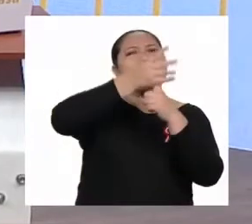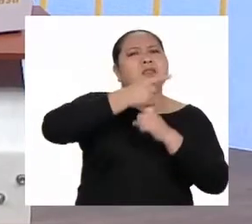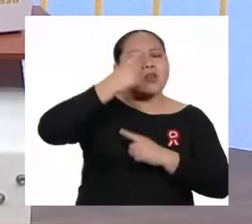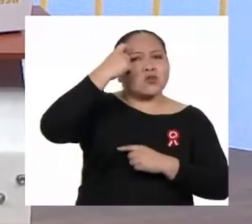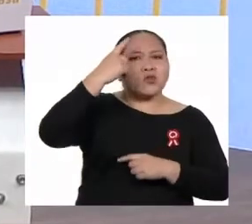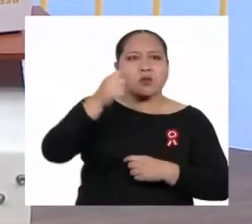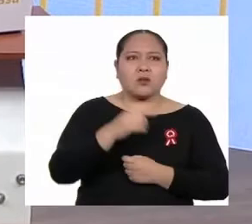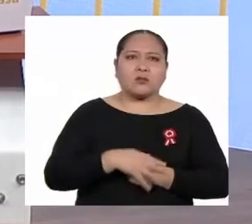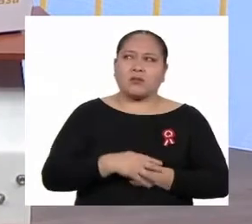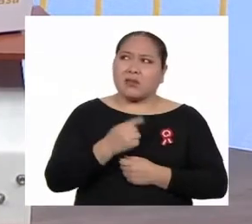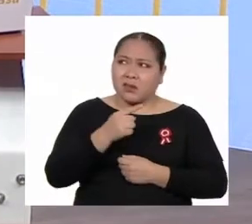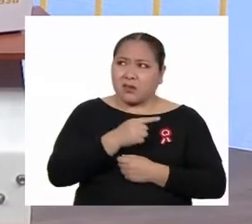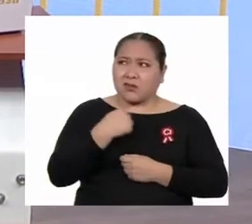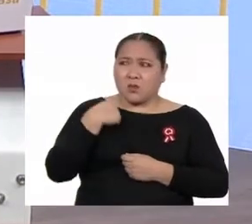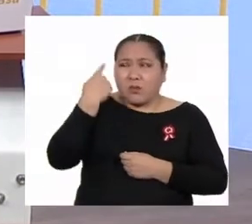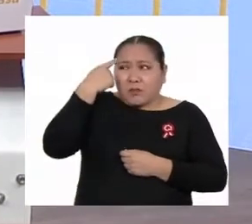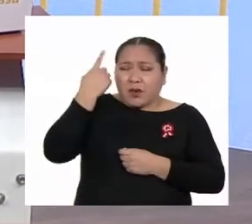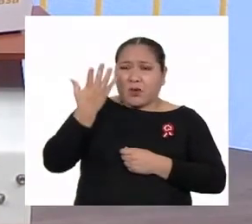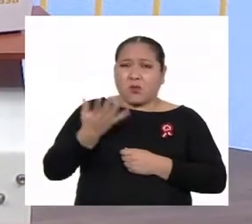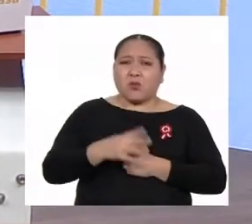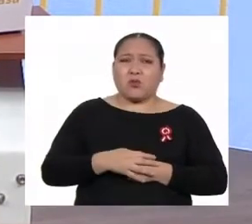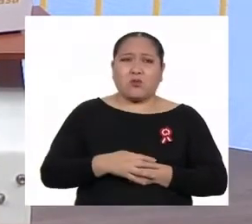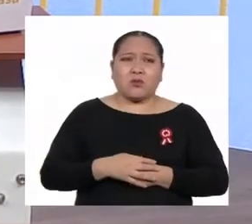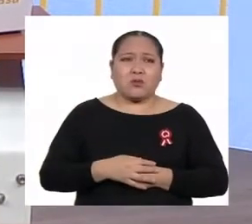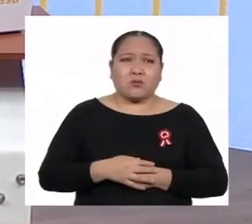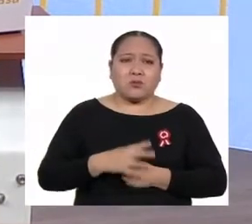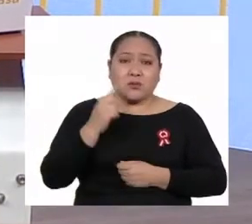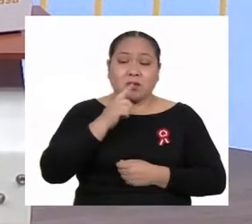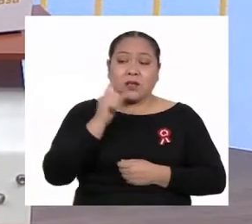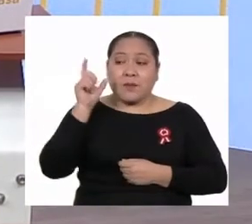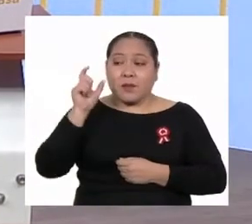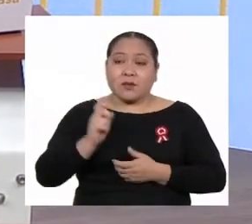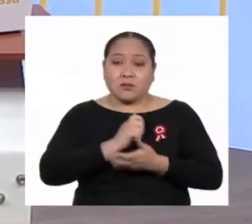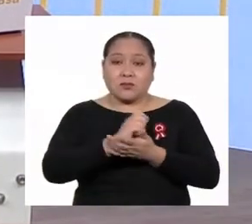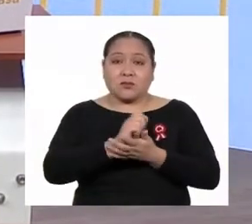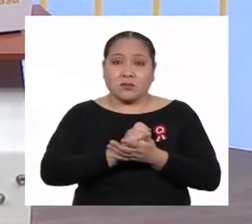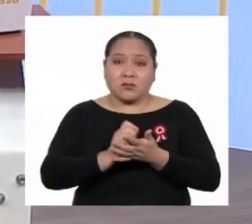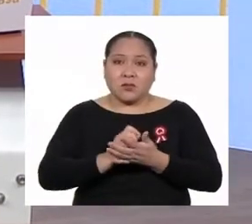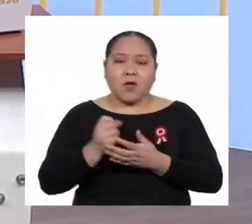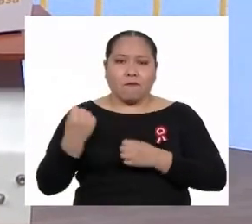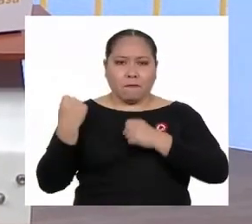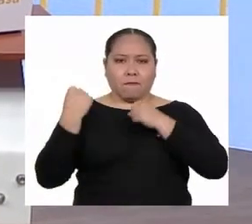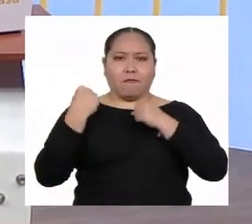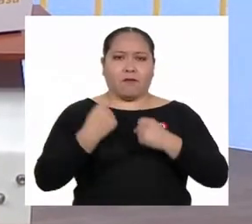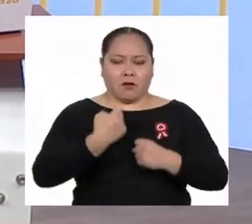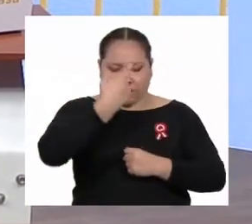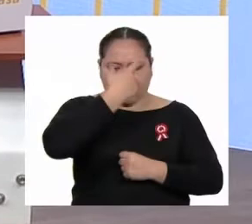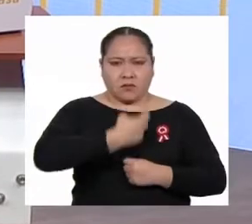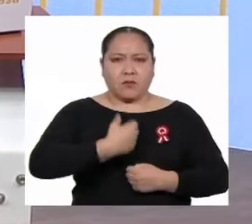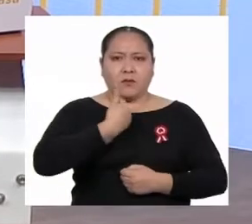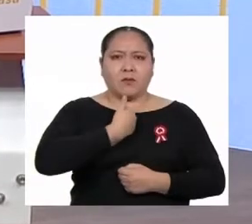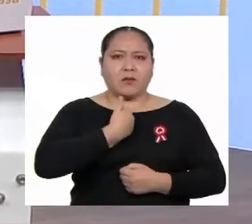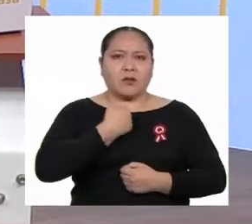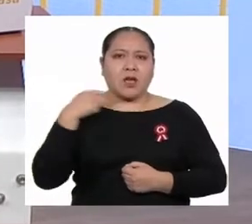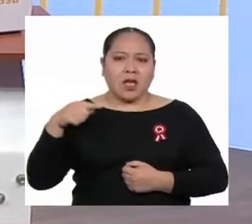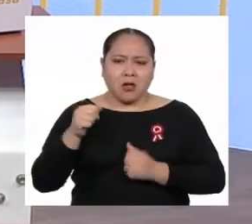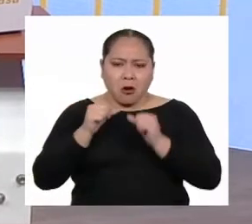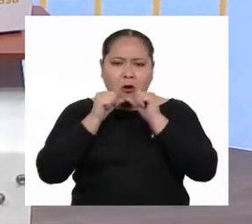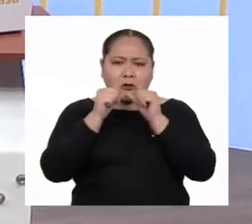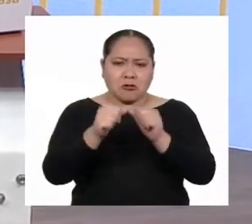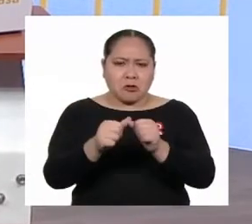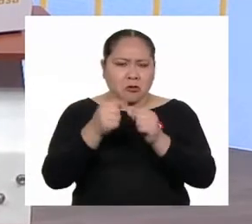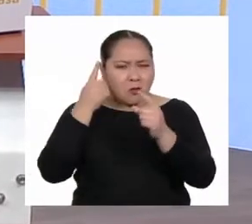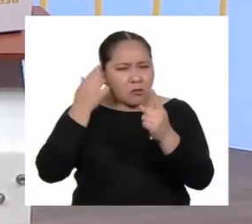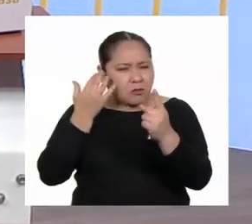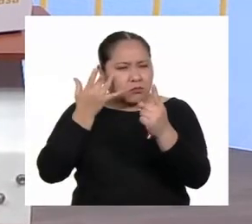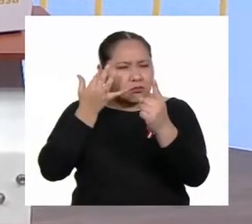Es justo lo que me pregunto. De todas maneras, el autor tenía una gran fortaleza personal, porque veo que avanzaba hacia